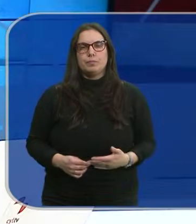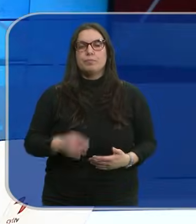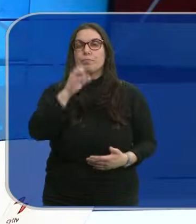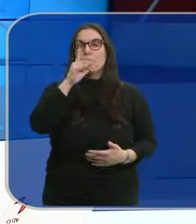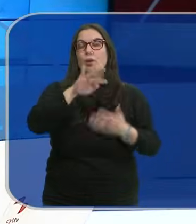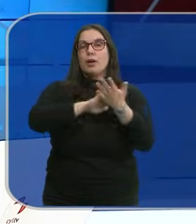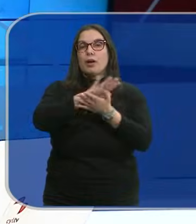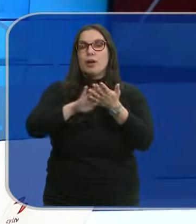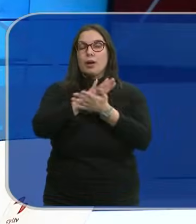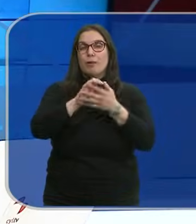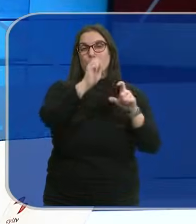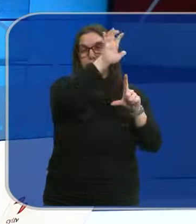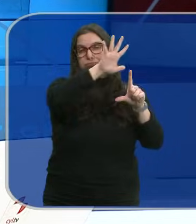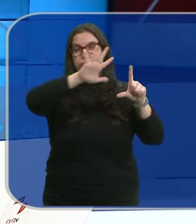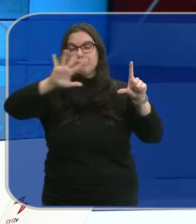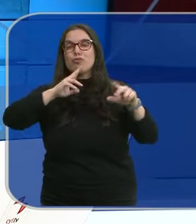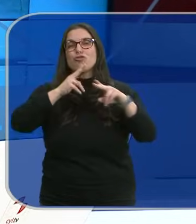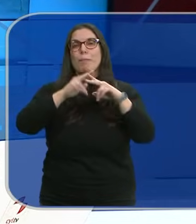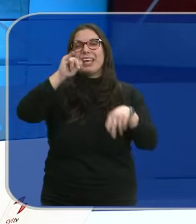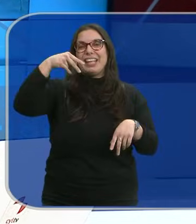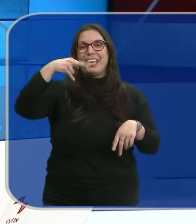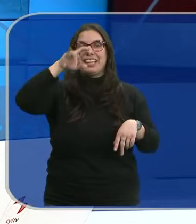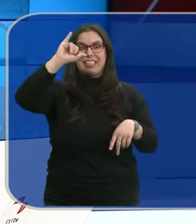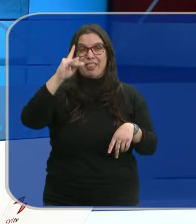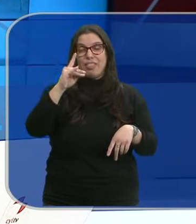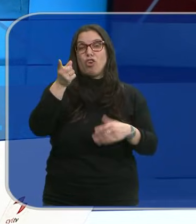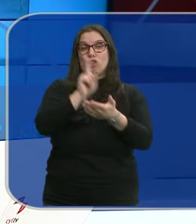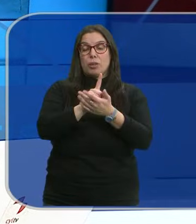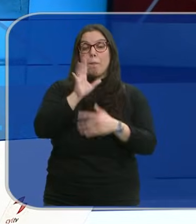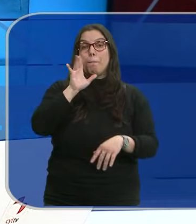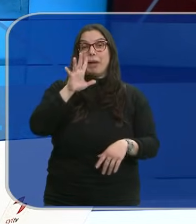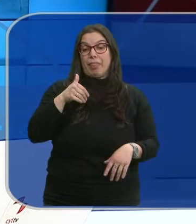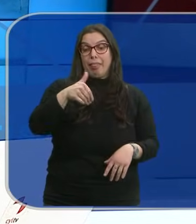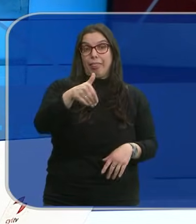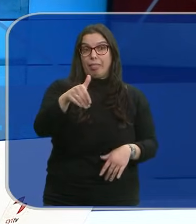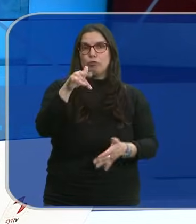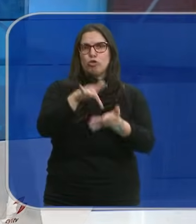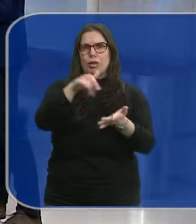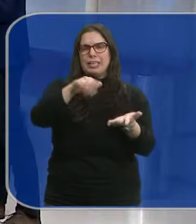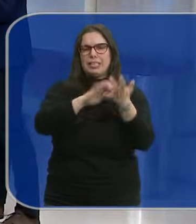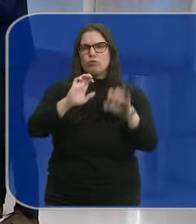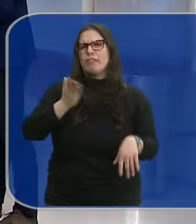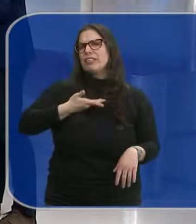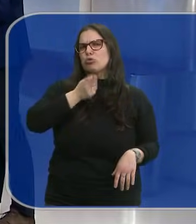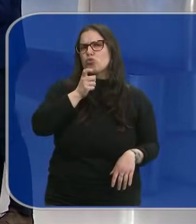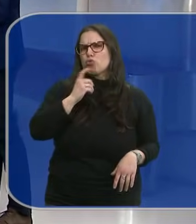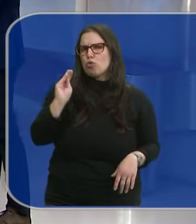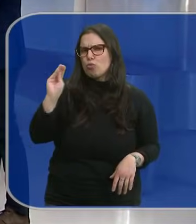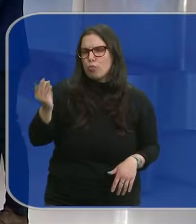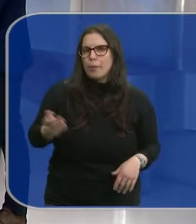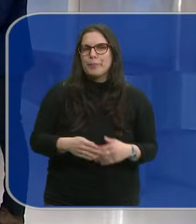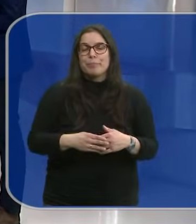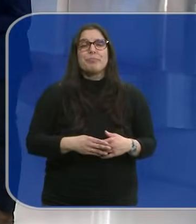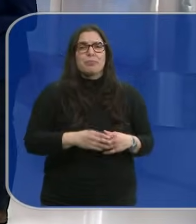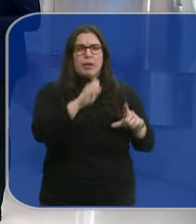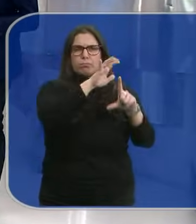Les hablamos ahora de una nueva borrasca, se llama Ingrid y en las próximas horas parece que puede llegar a Castilla y León. ¿Cómo nos va a afectar, Sergio? Si viene una nueva borrasca de